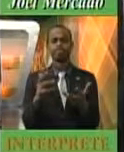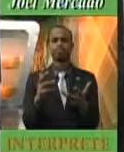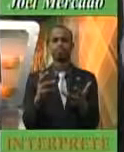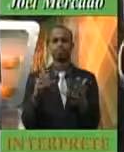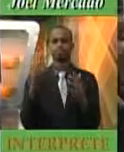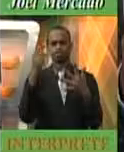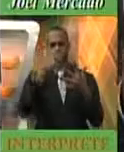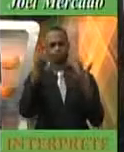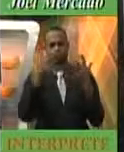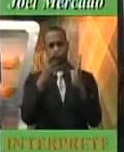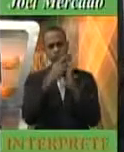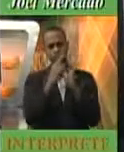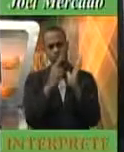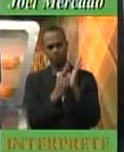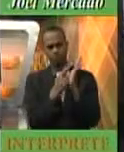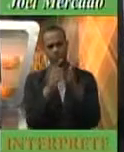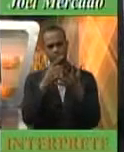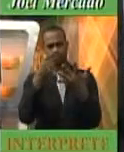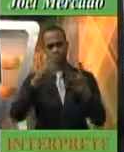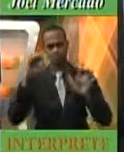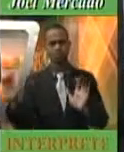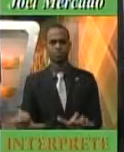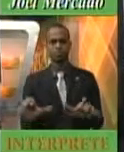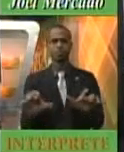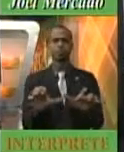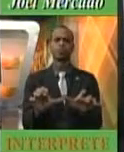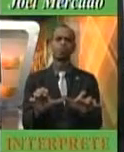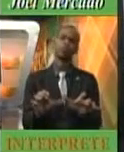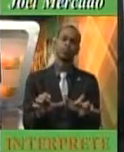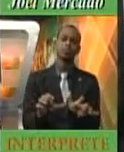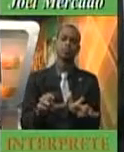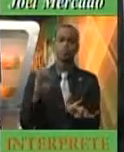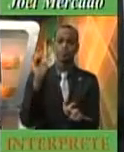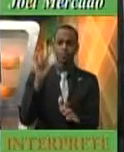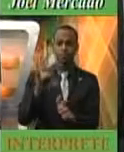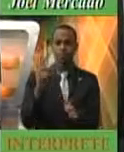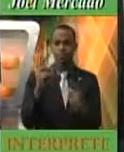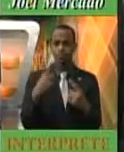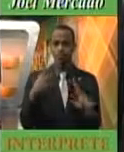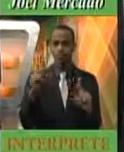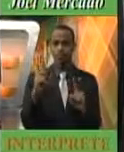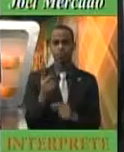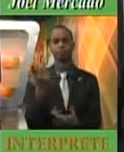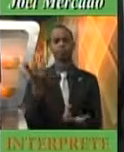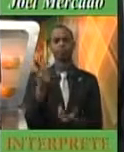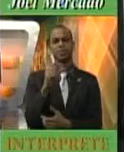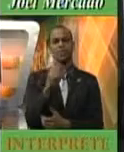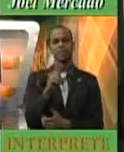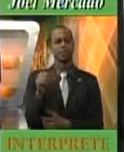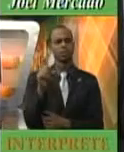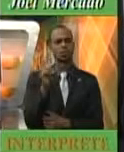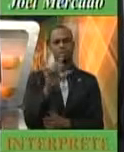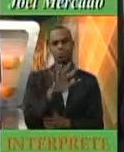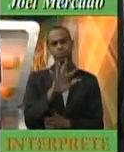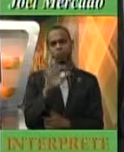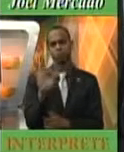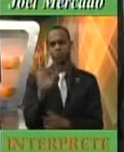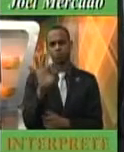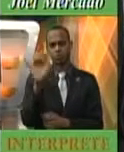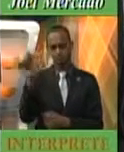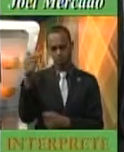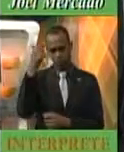de reglamentación, de aterrizaje. Y es el éxito, porque ya son 159 estados que